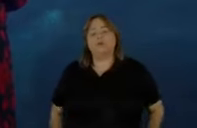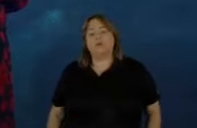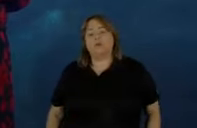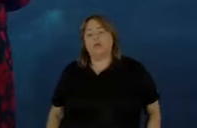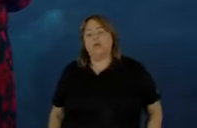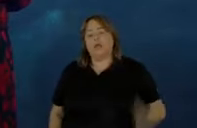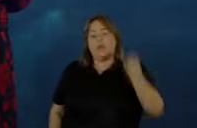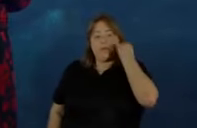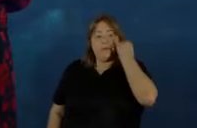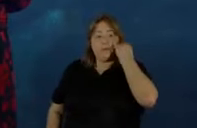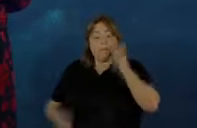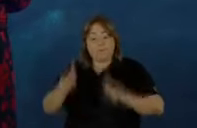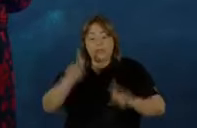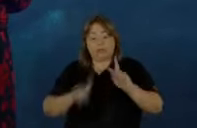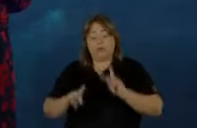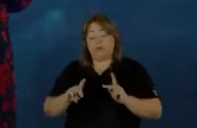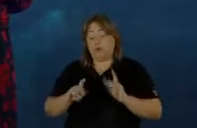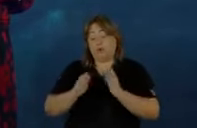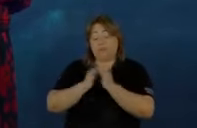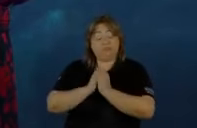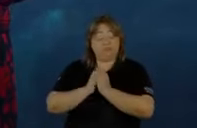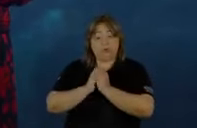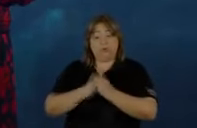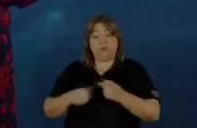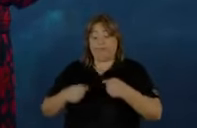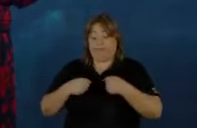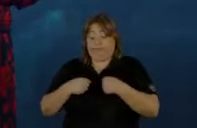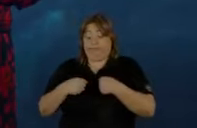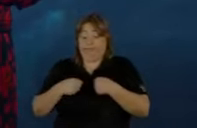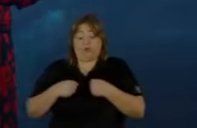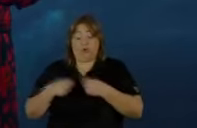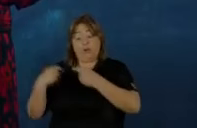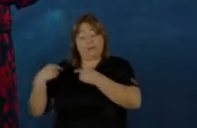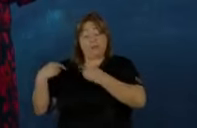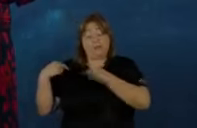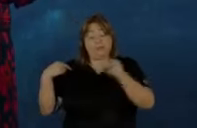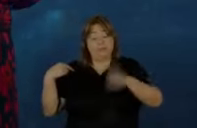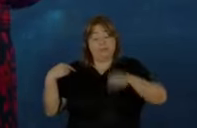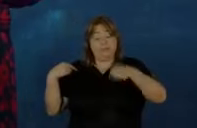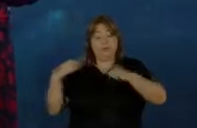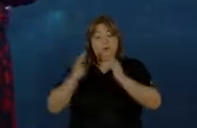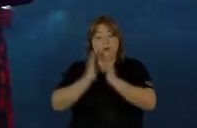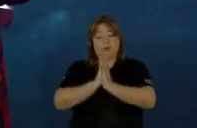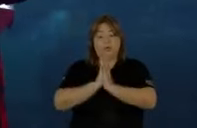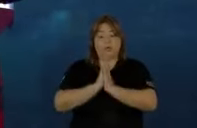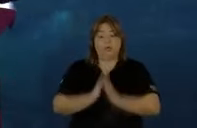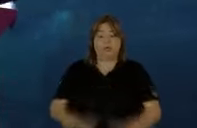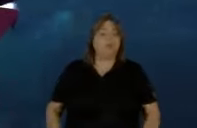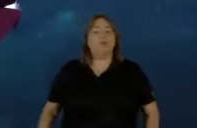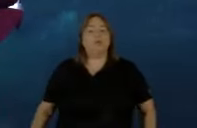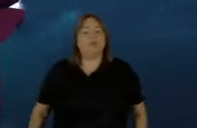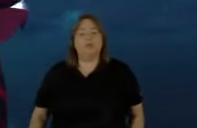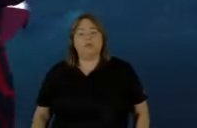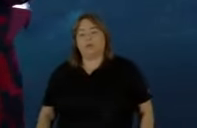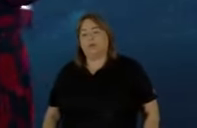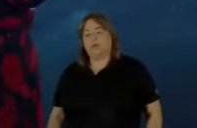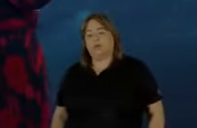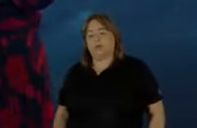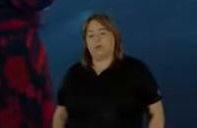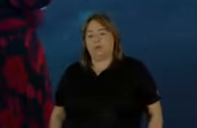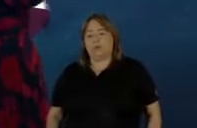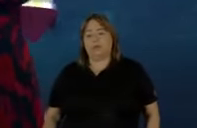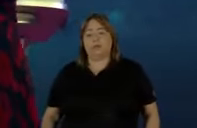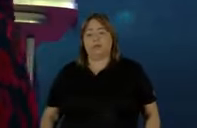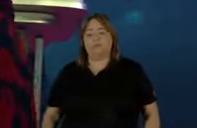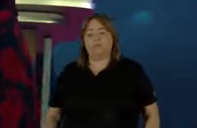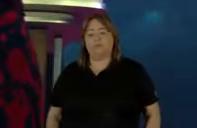ora, ese es problema de ellos, pero yo oro, ¿verdad que sí, hermano? Así que somos una familia fuerte, unida, y vamos